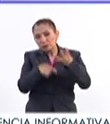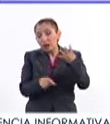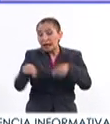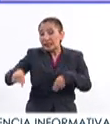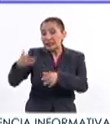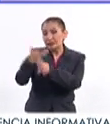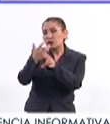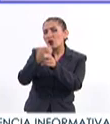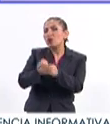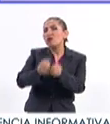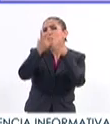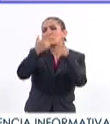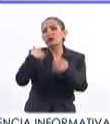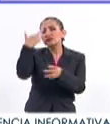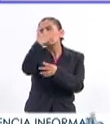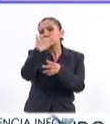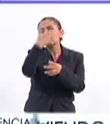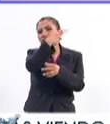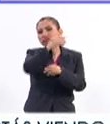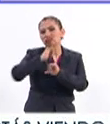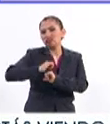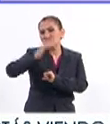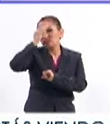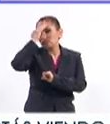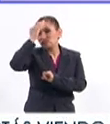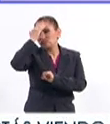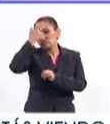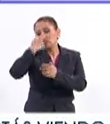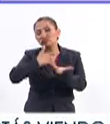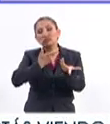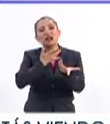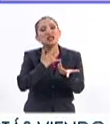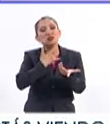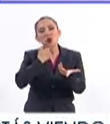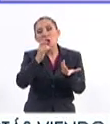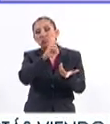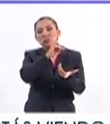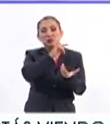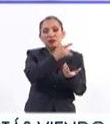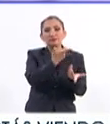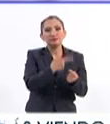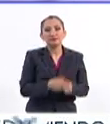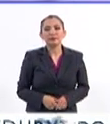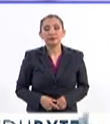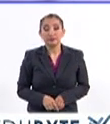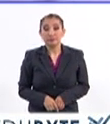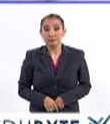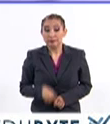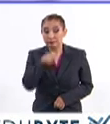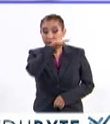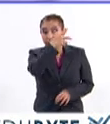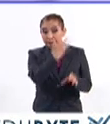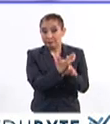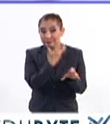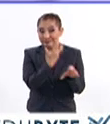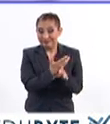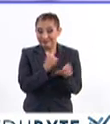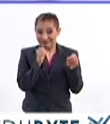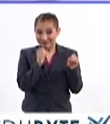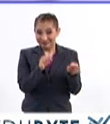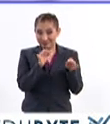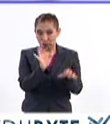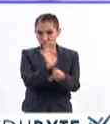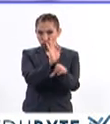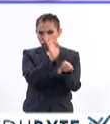en un país como Estados Unidos, ¿cuántos revisa la autoridad o quien esté encargada de esta tarea? Mira, de hecho, en Estados Unidos, que es la Agencia